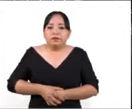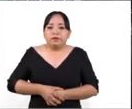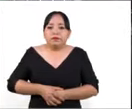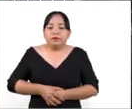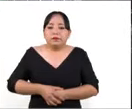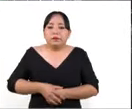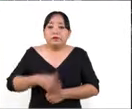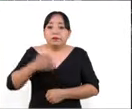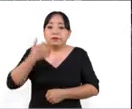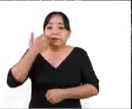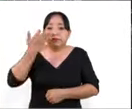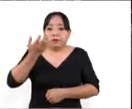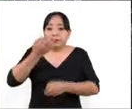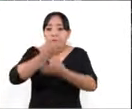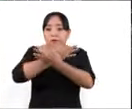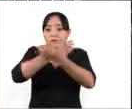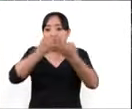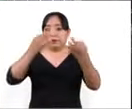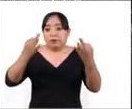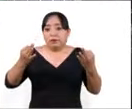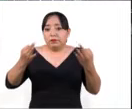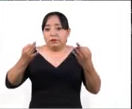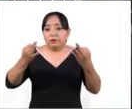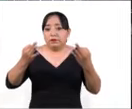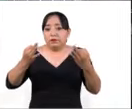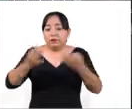Si quieres dar algún reporte, alcalde.